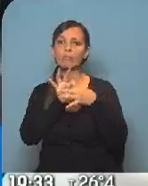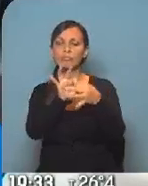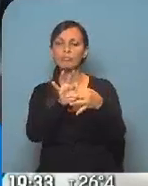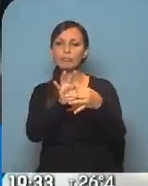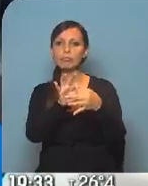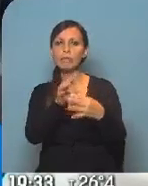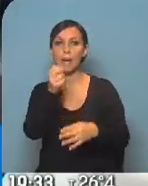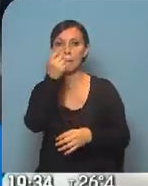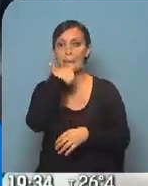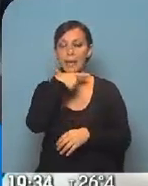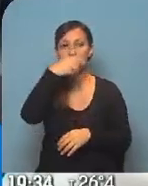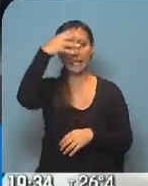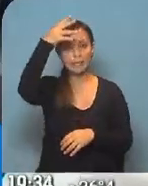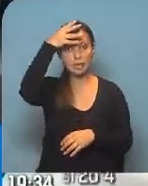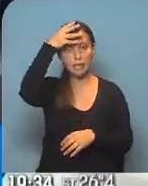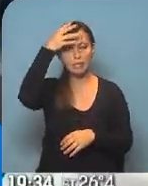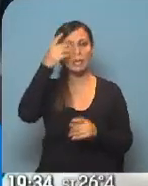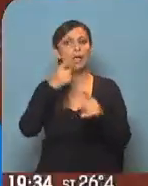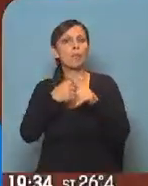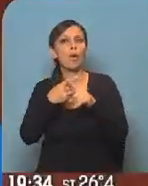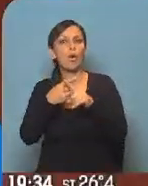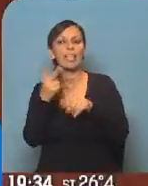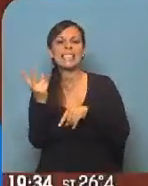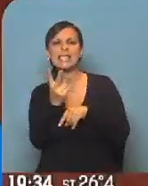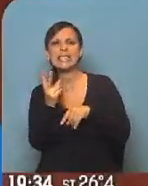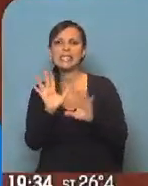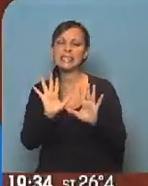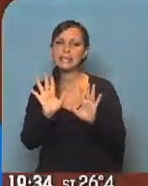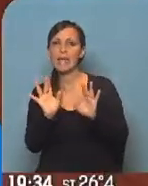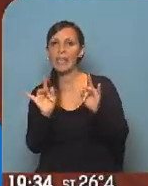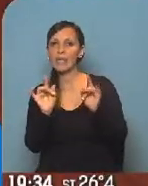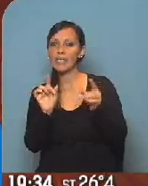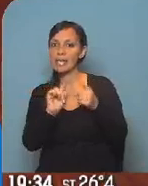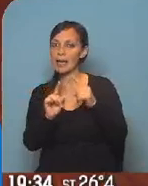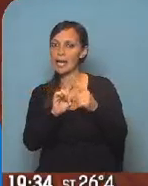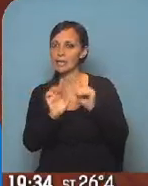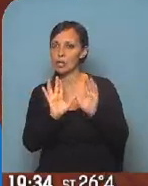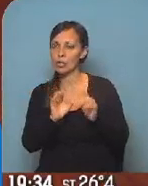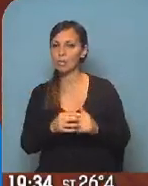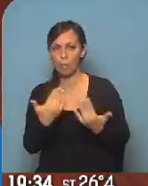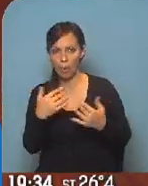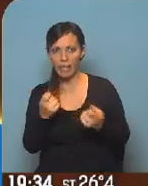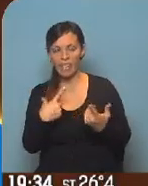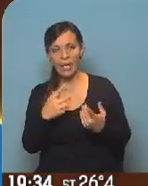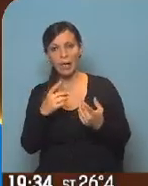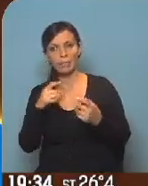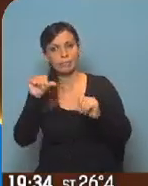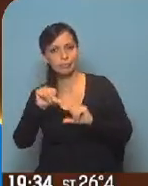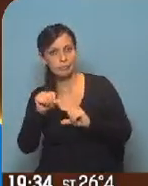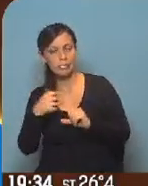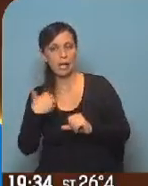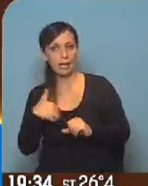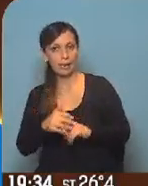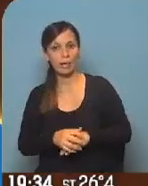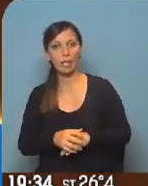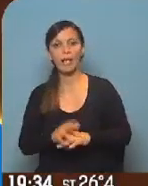las rispideces que hay entre el presidente chino y el estadounidense? Primero habría que estimar un poco el real valor de esta